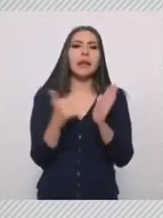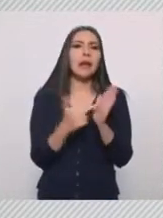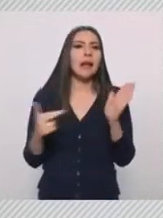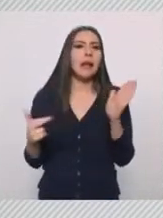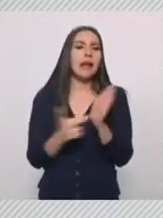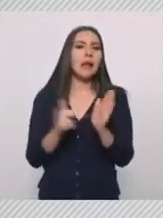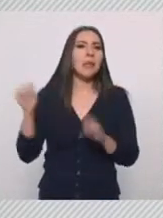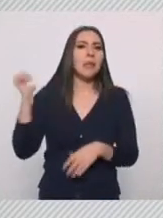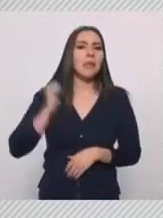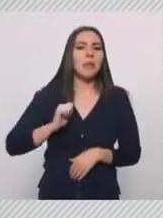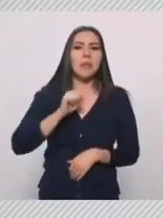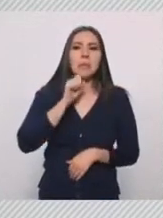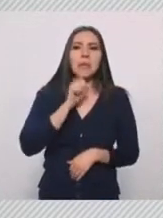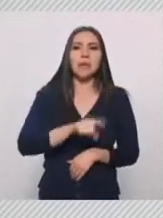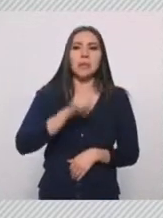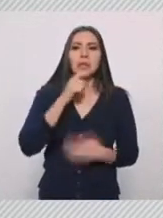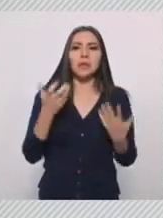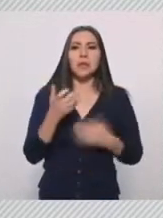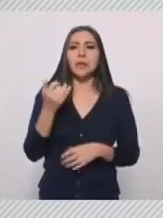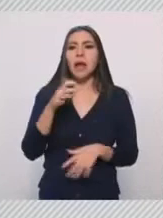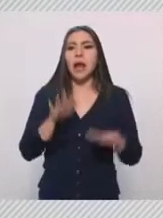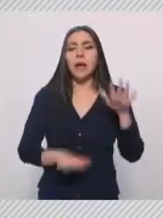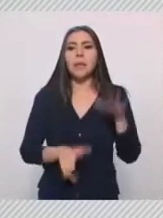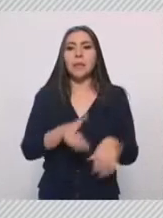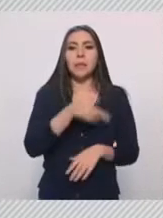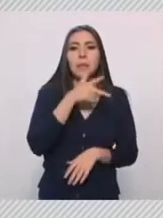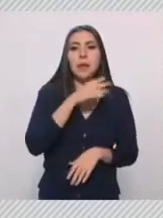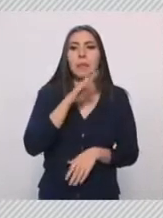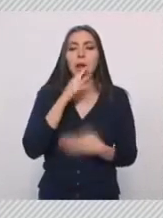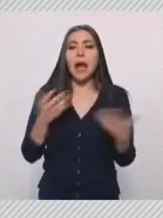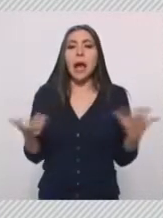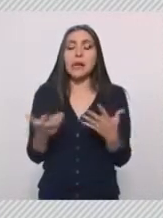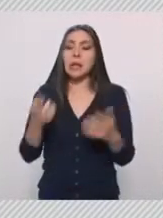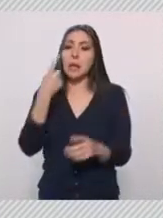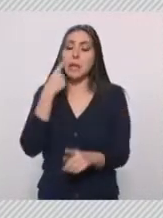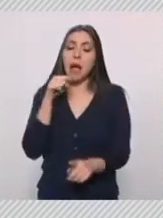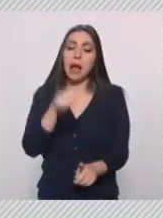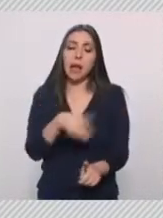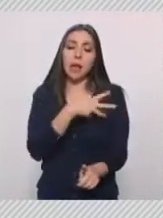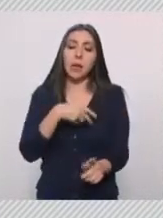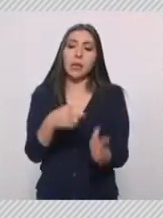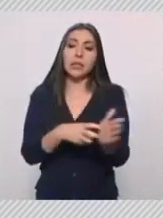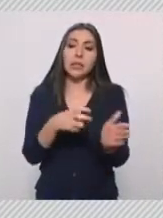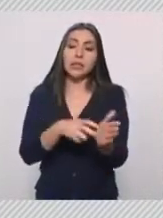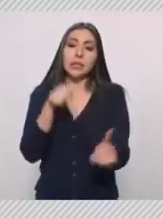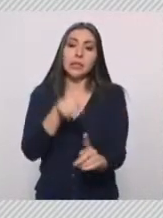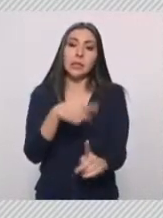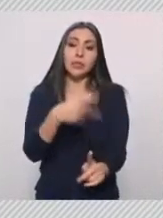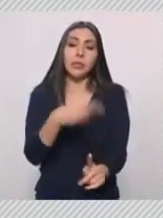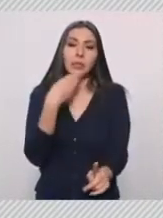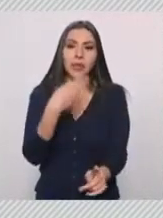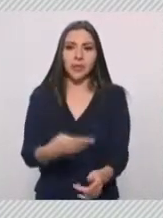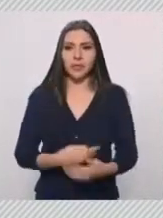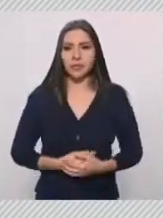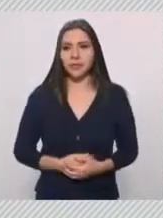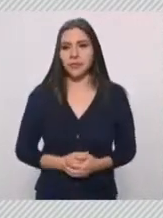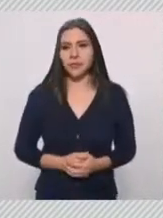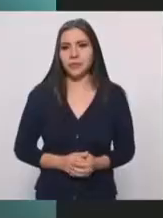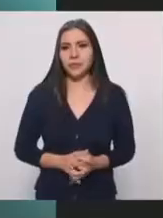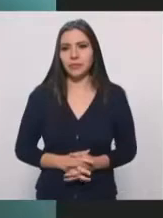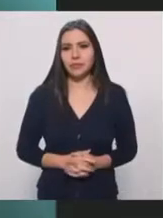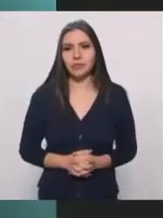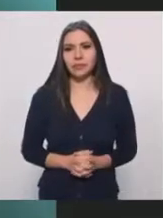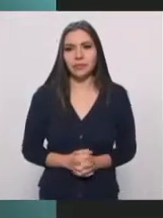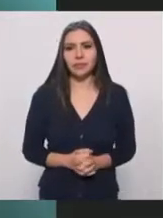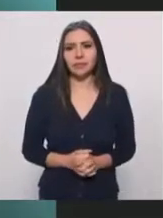conducta, ¿no? Que las hacemos como papás muchas veces por el bien de nuestros hijos. Claro, esa parte social